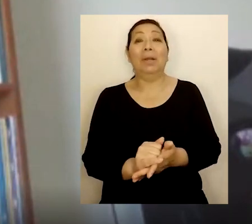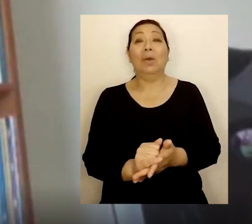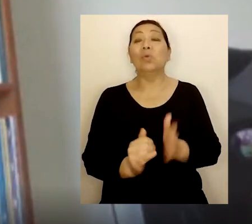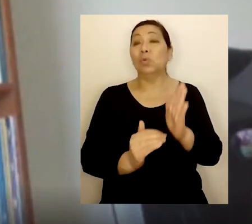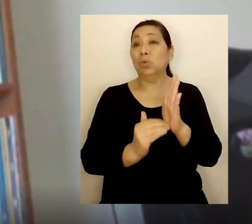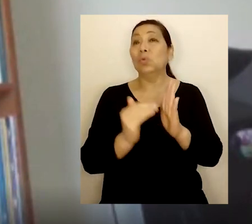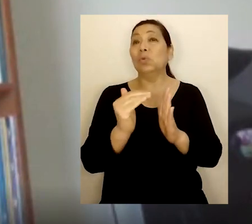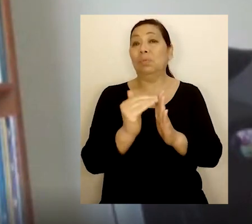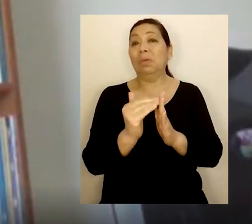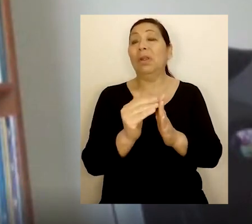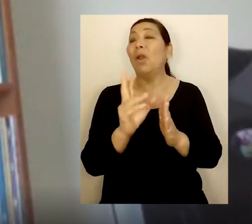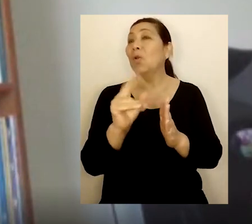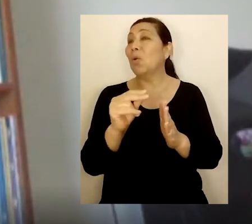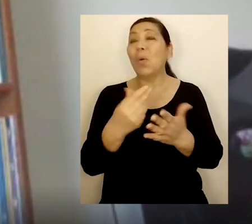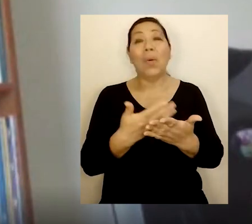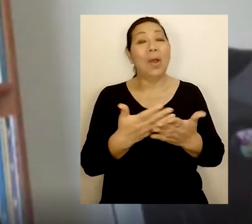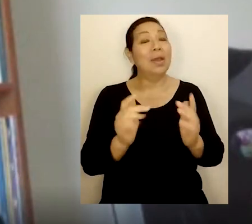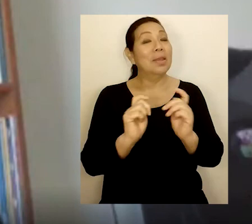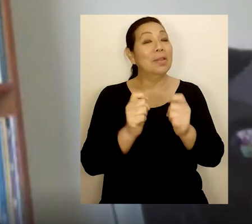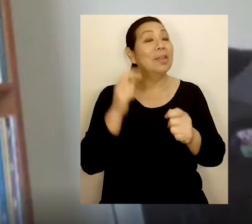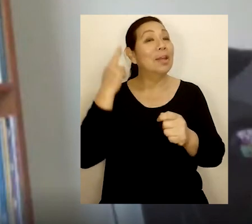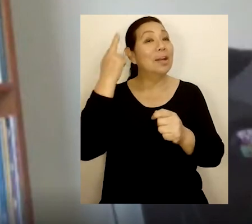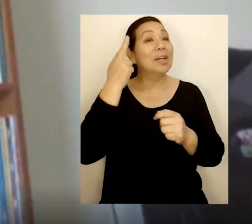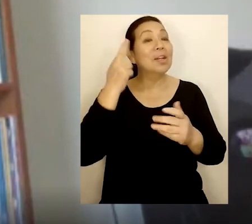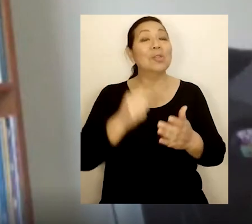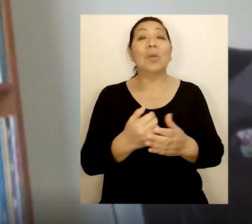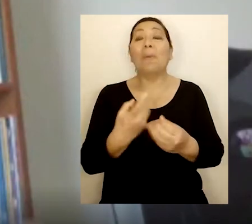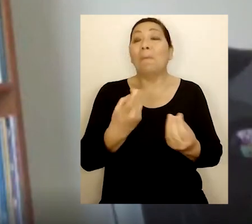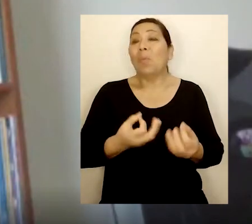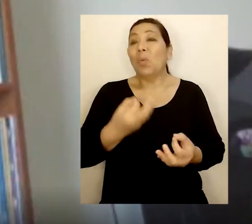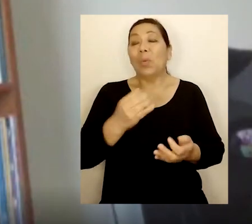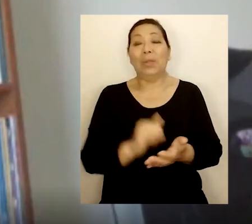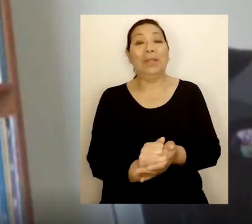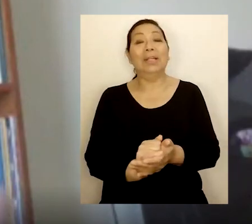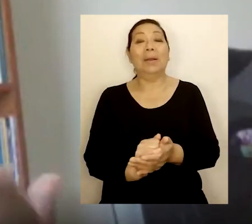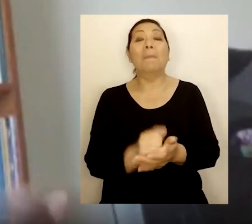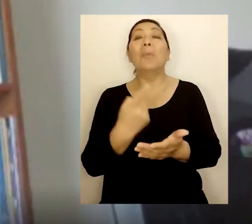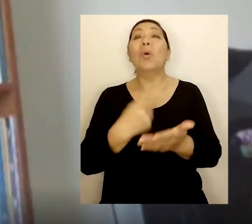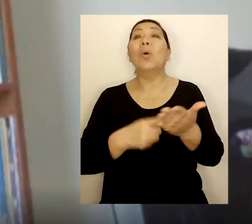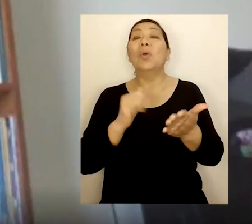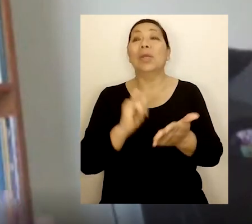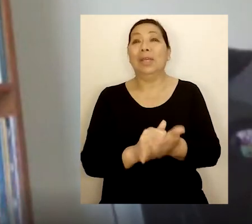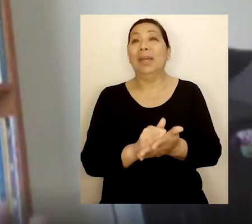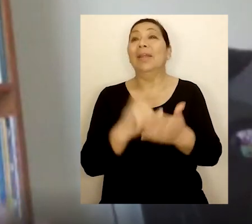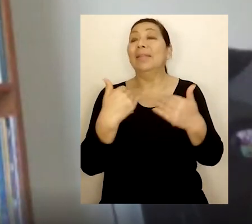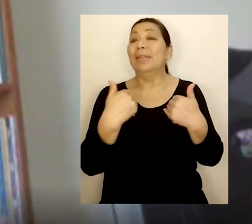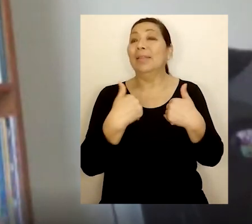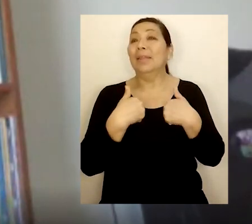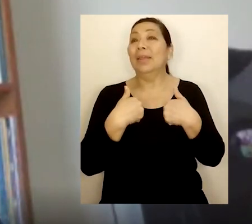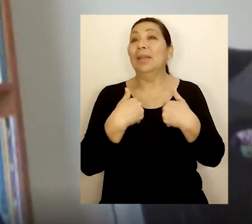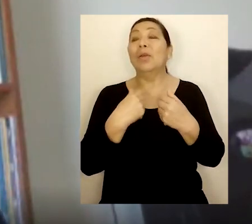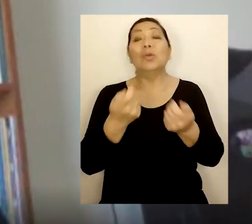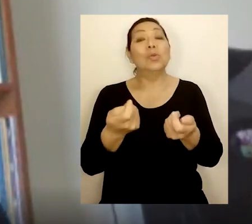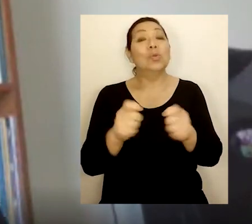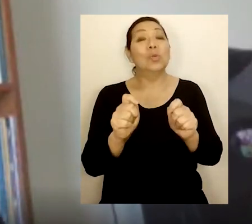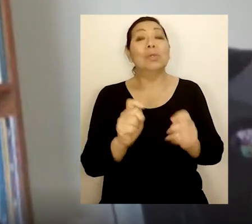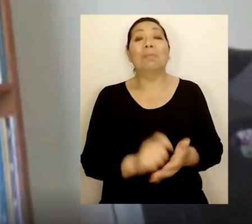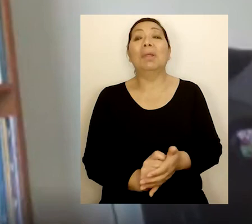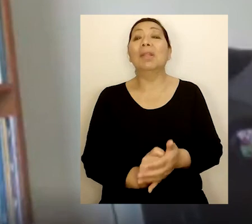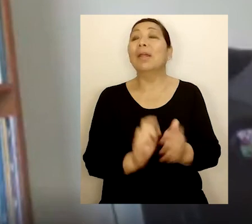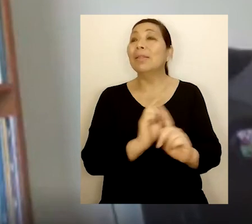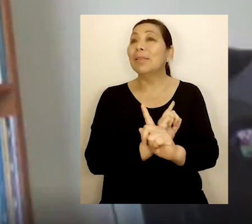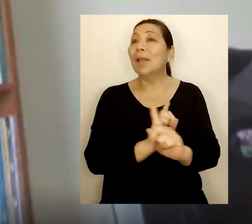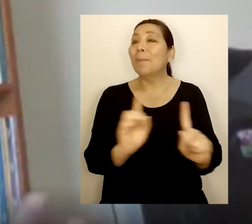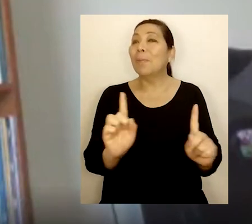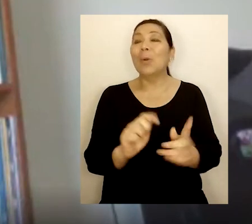Sala Superior no había dado razones o justificación por qué la pena debe ser suspendida y